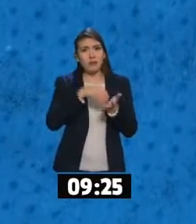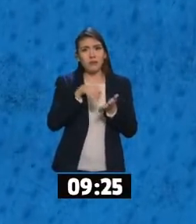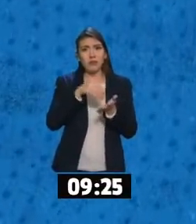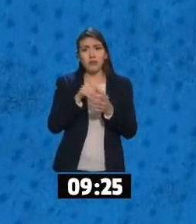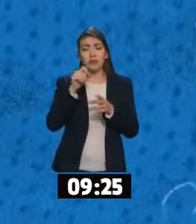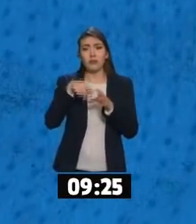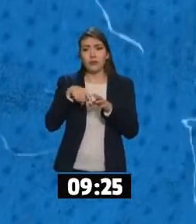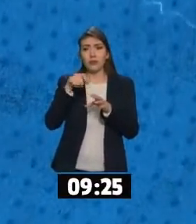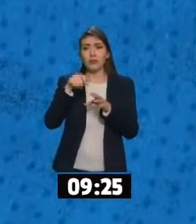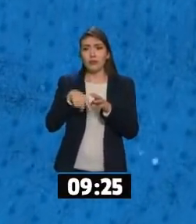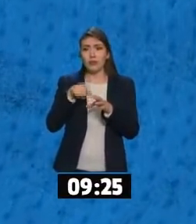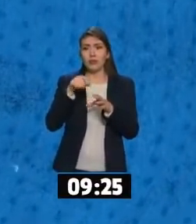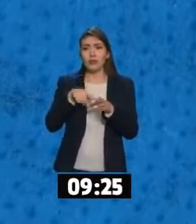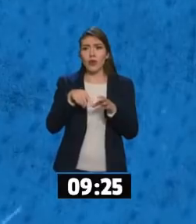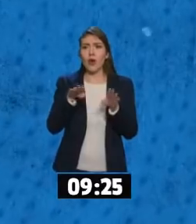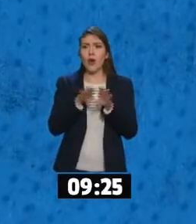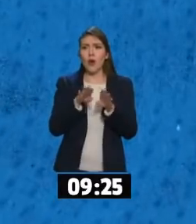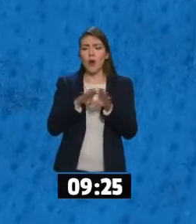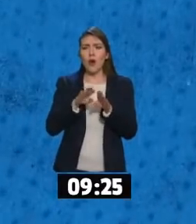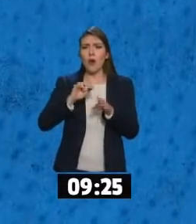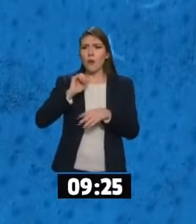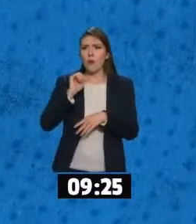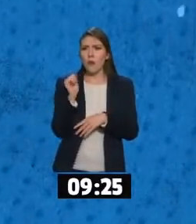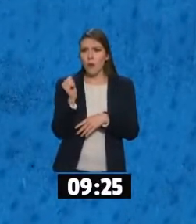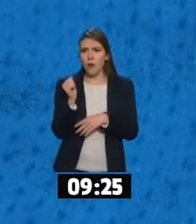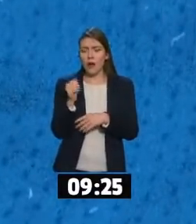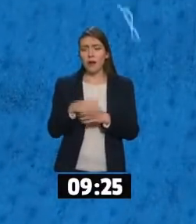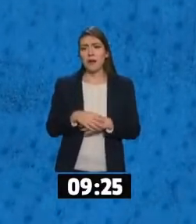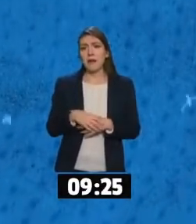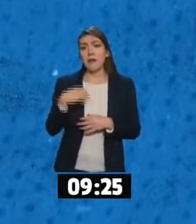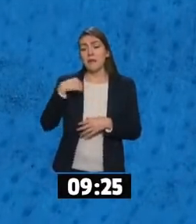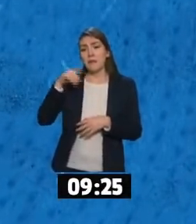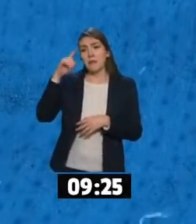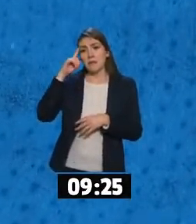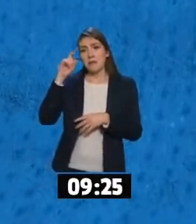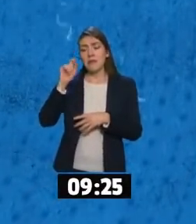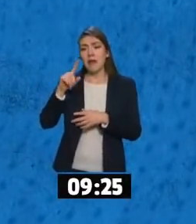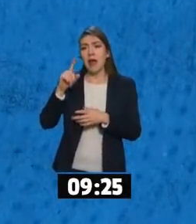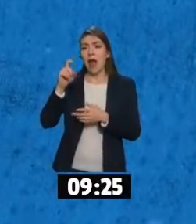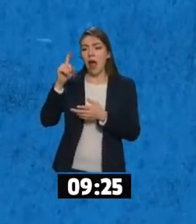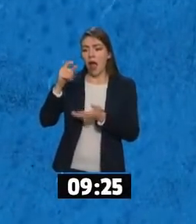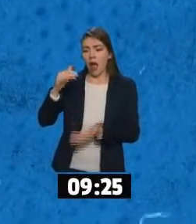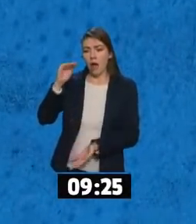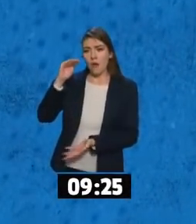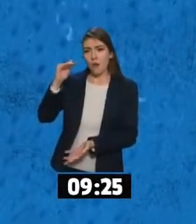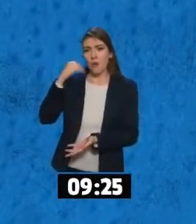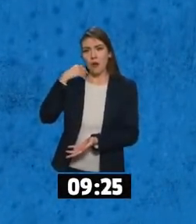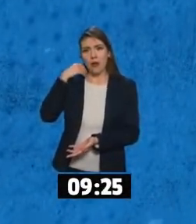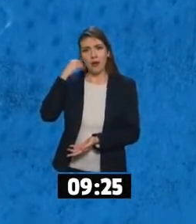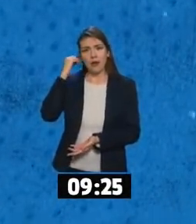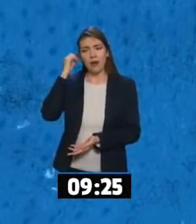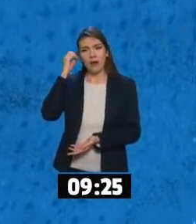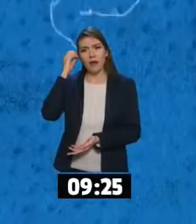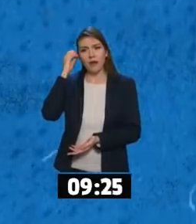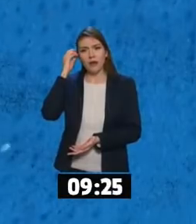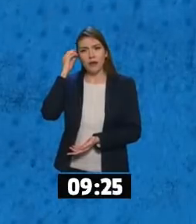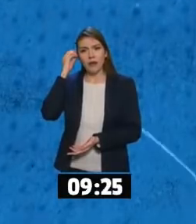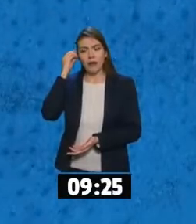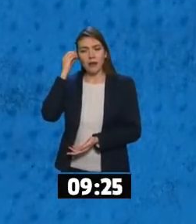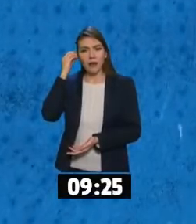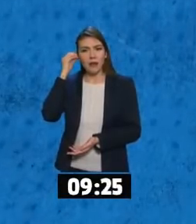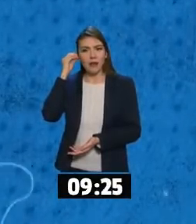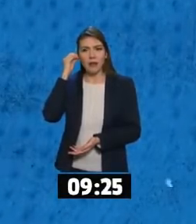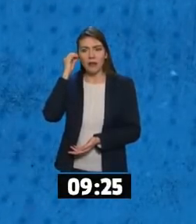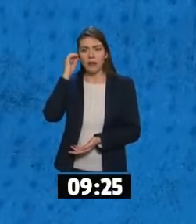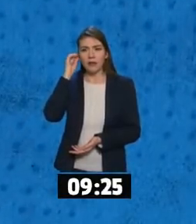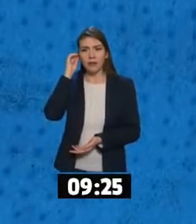habrá juntado este señor? Yo creo que en garrafones de agua, señora. Luego allá es la en Zhou, China. Ay, ¿Eh? habló